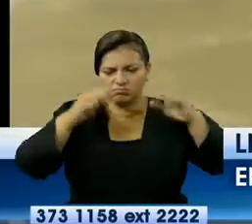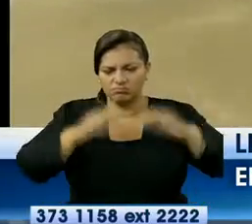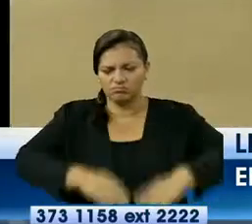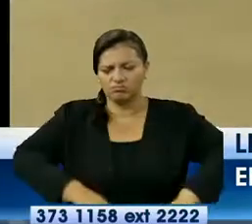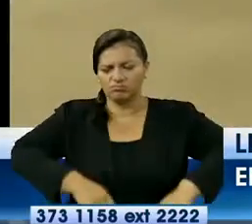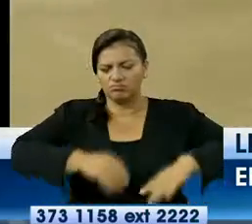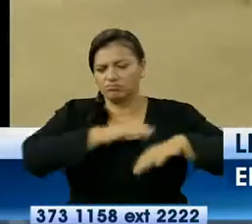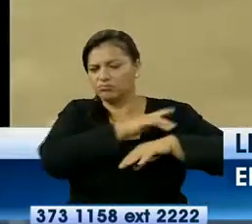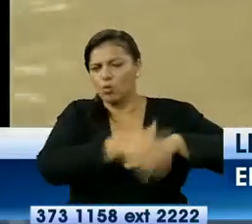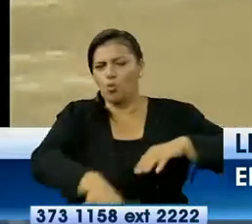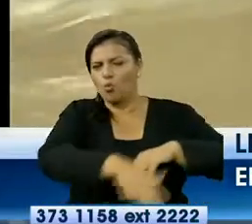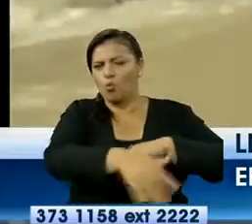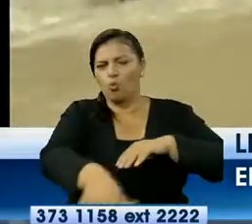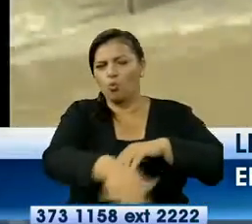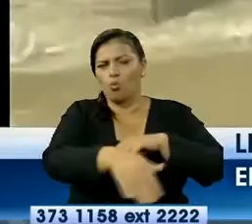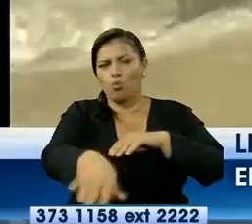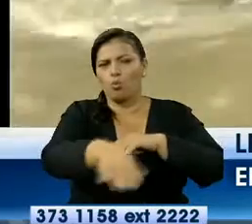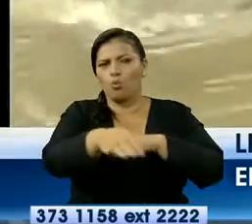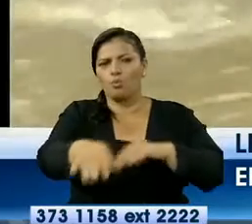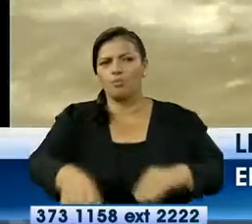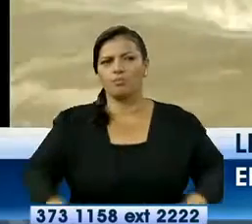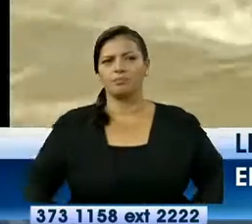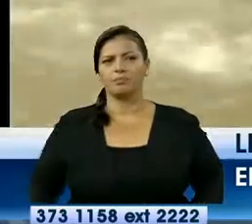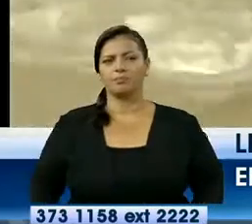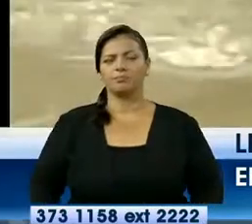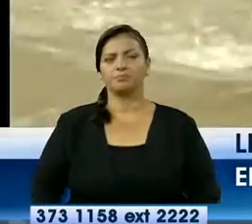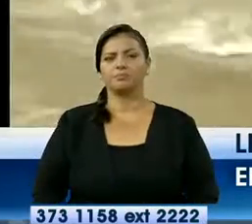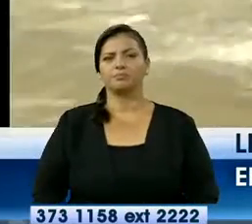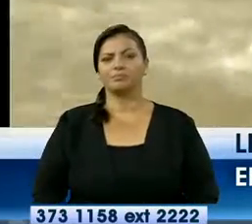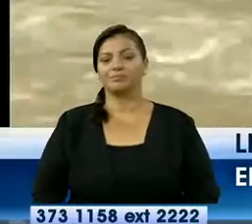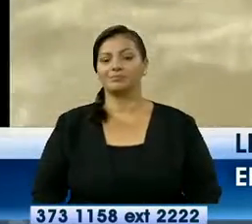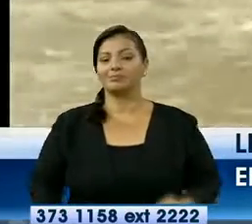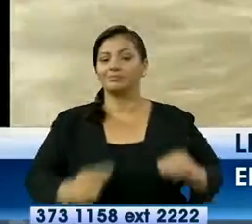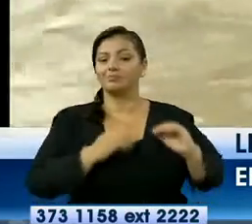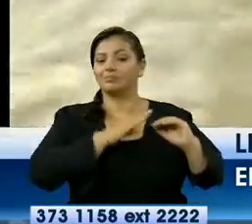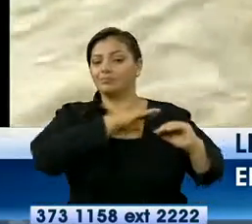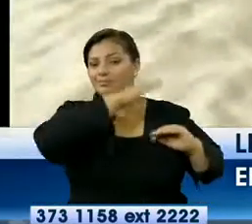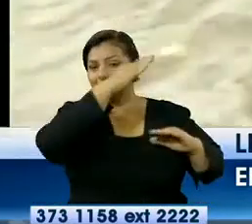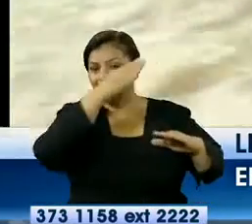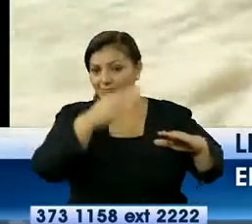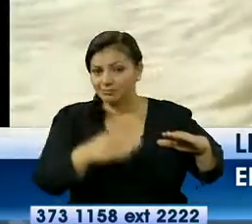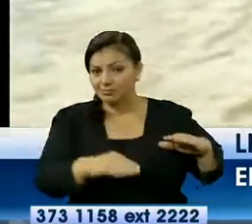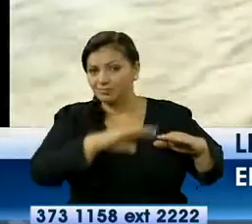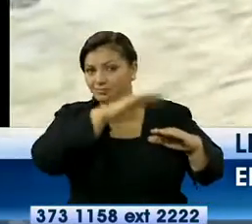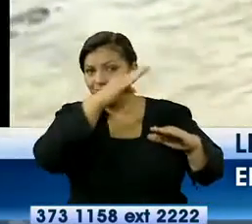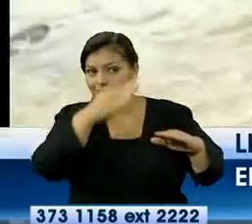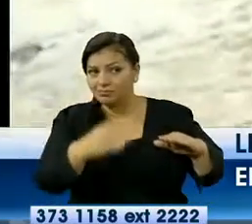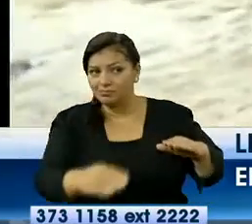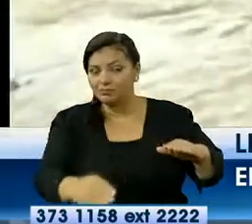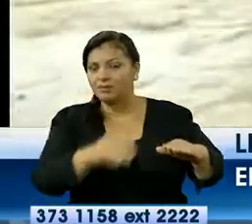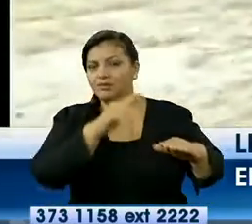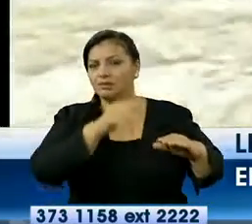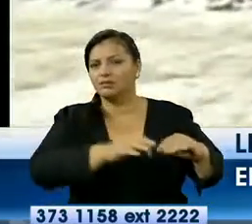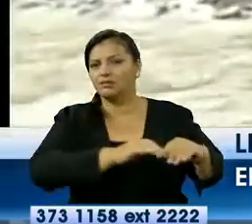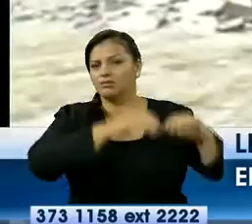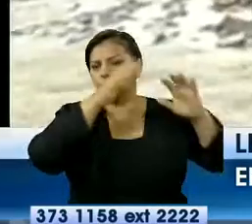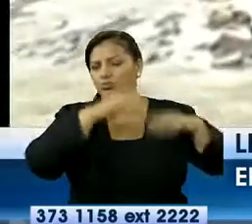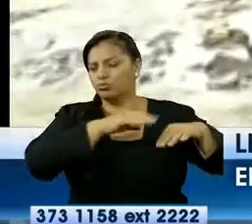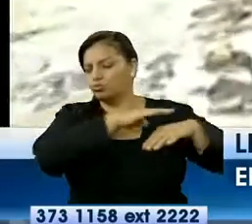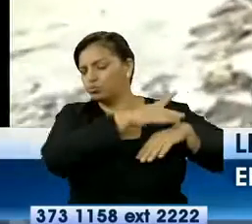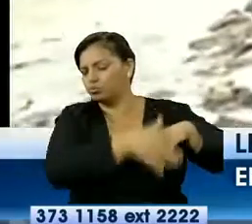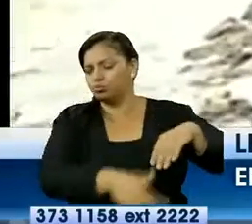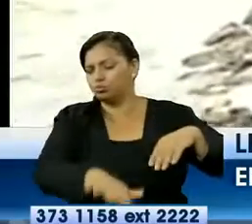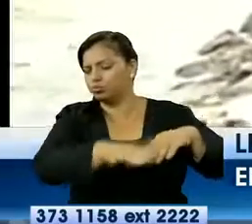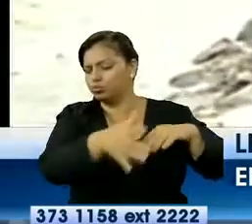cual desfuga el agua que se acumula en las partes altas de este sector, en los cerros, en fin. Todo ese líquido que